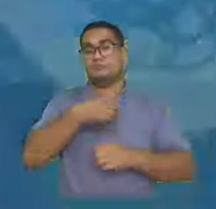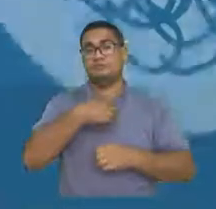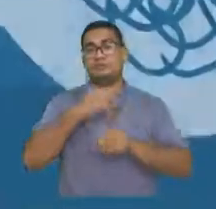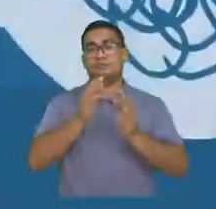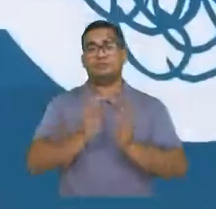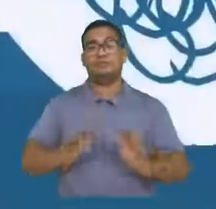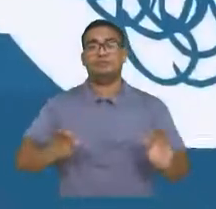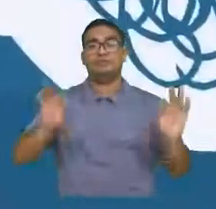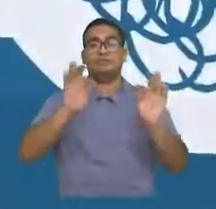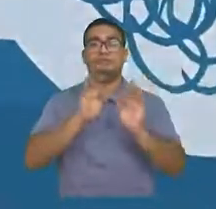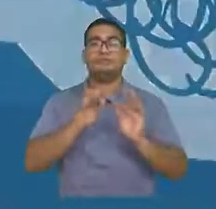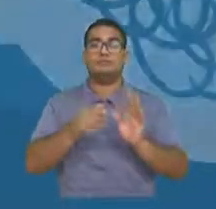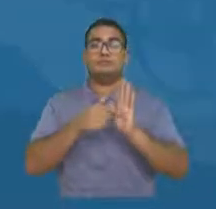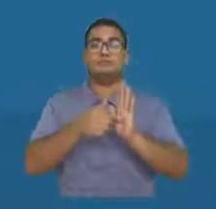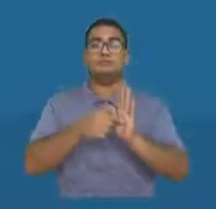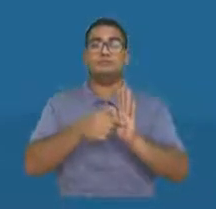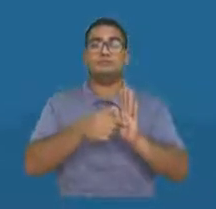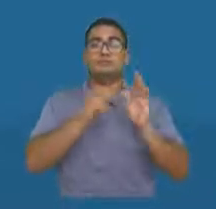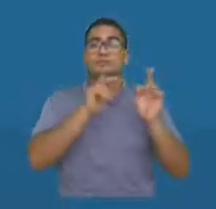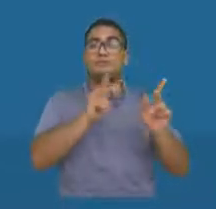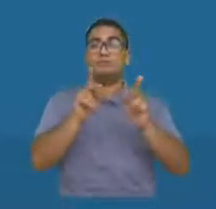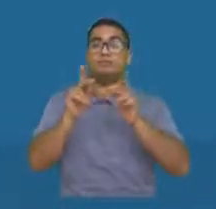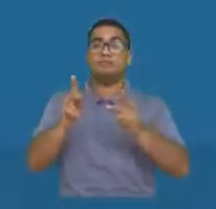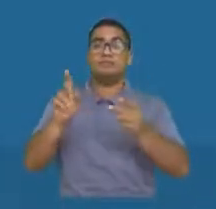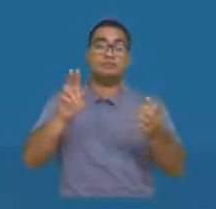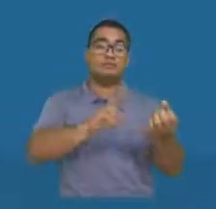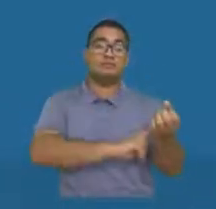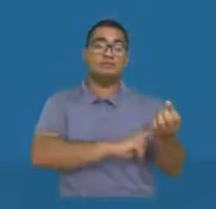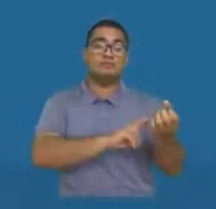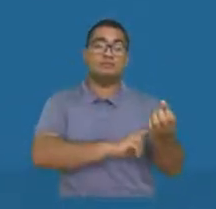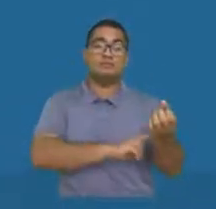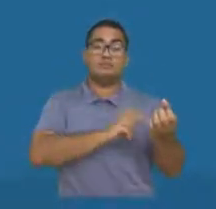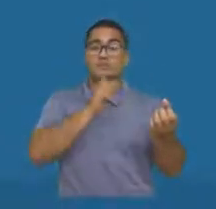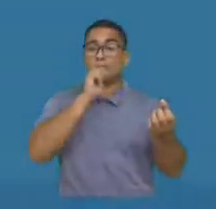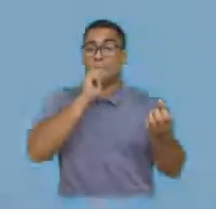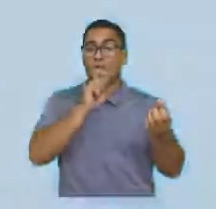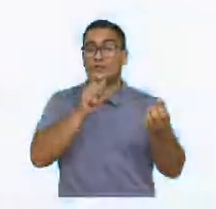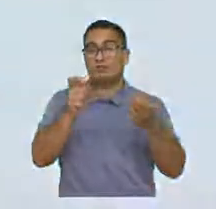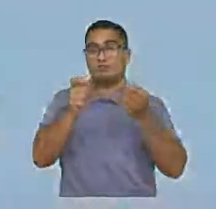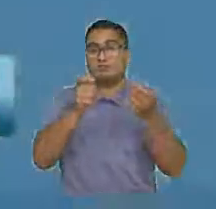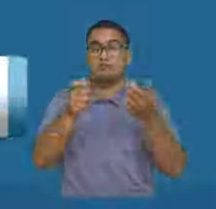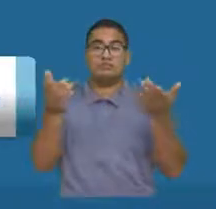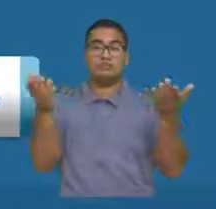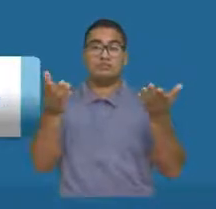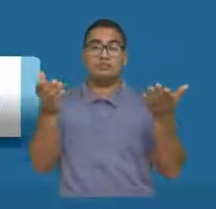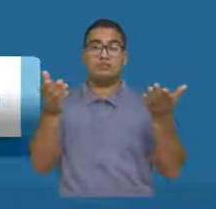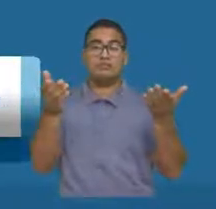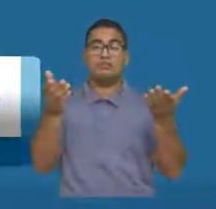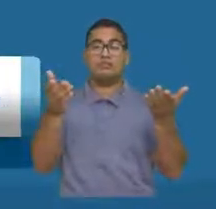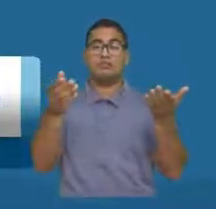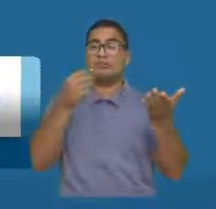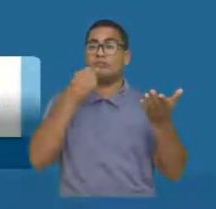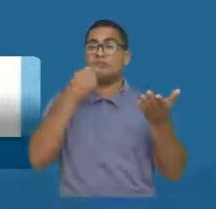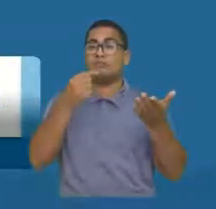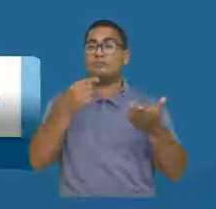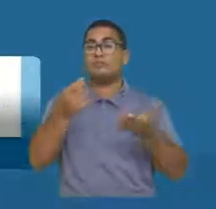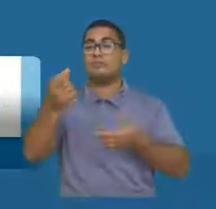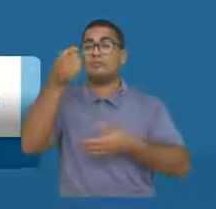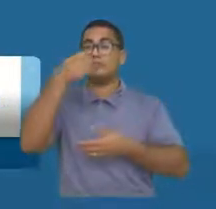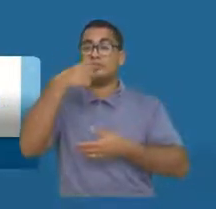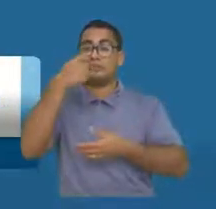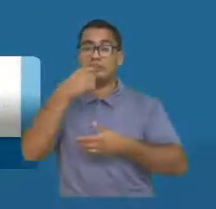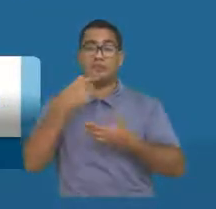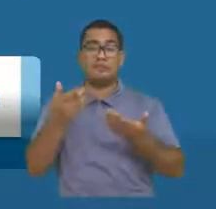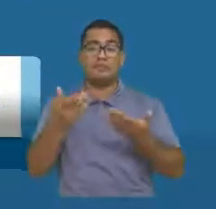somos buenos a la gente que padece de diabetes a ir a controlarse cómo está la glucosa y a tomarse sus